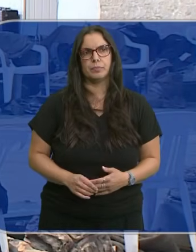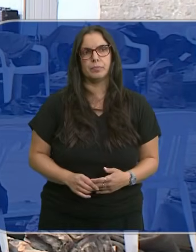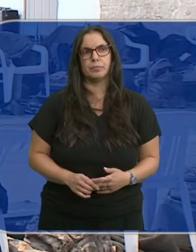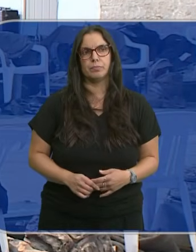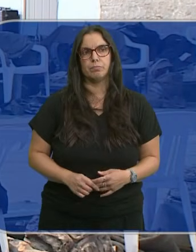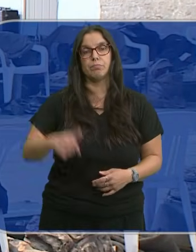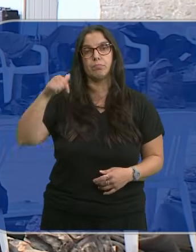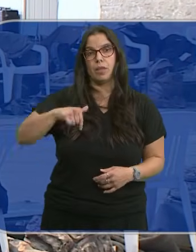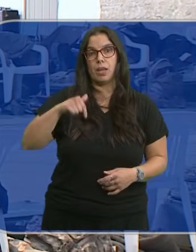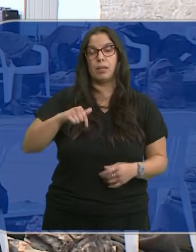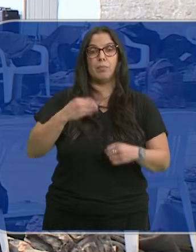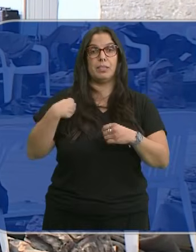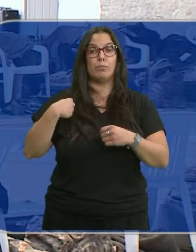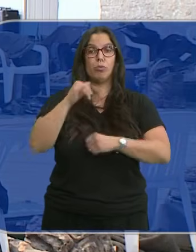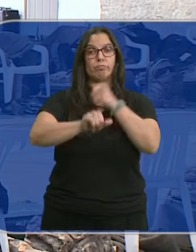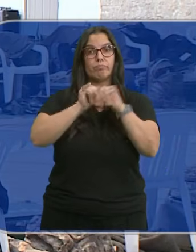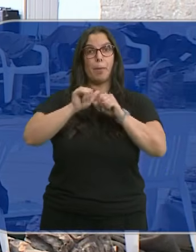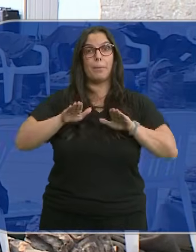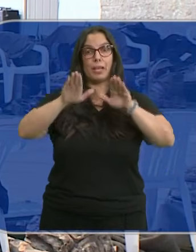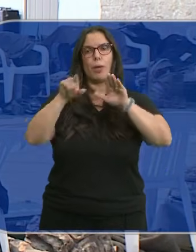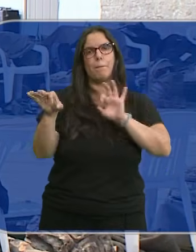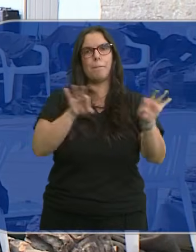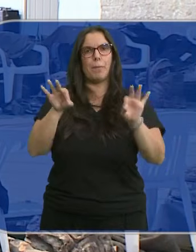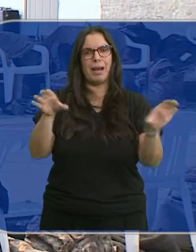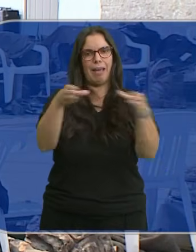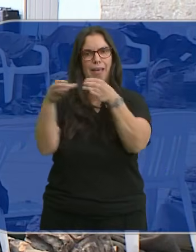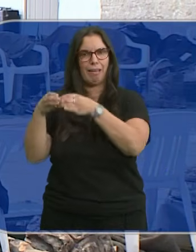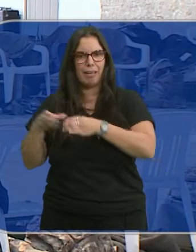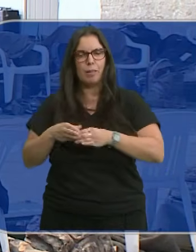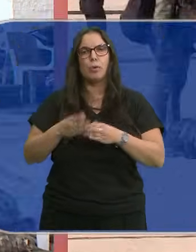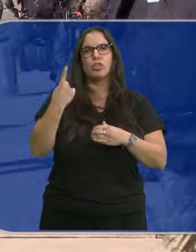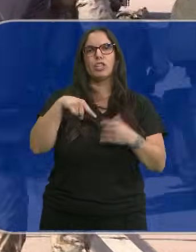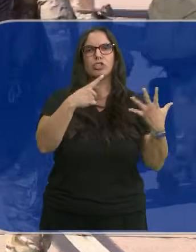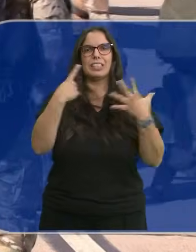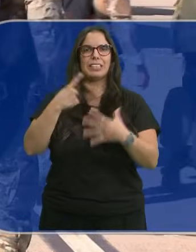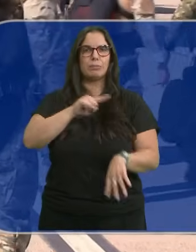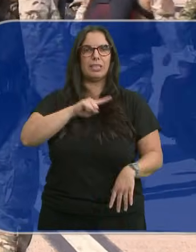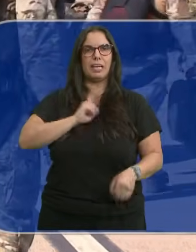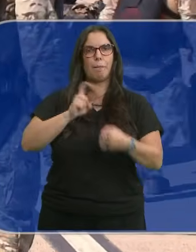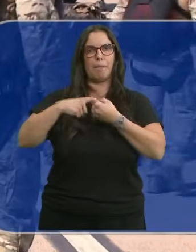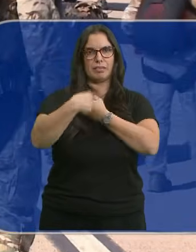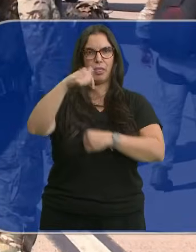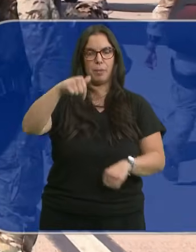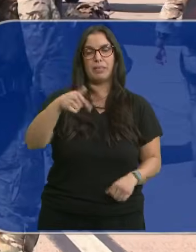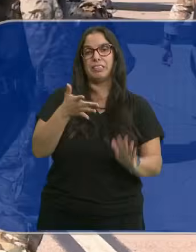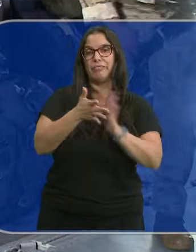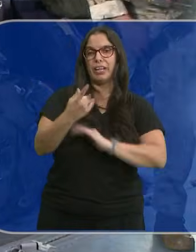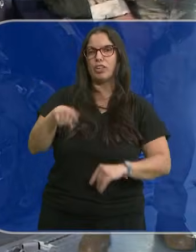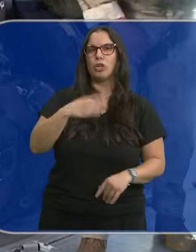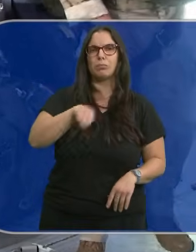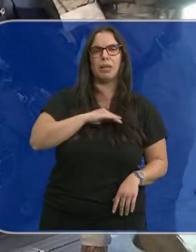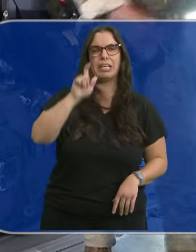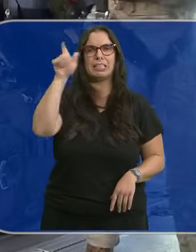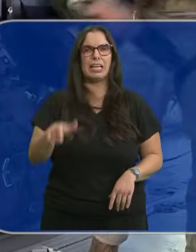En este hangar de la base de Villanubla preparan sus equipos los 176 militares que participan en estas maniobras. Se trata de efectivos de